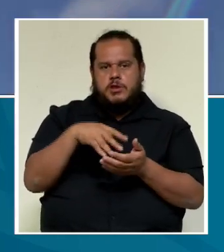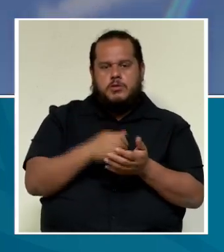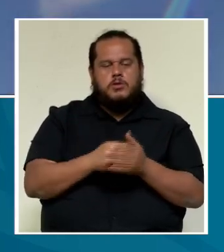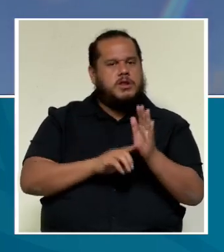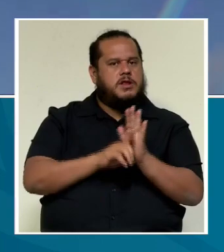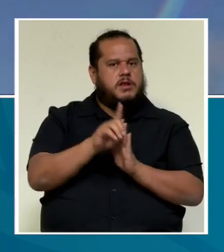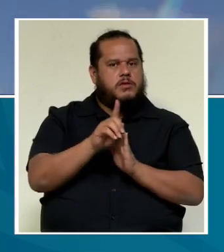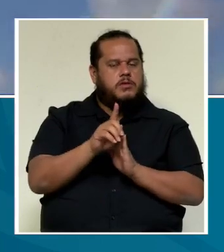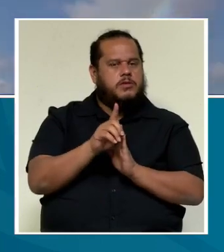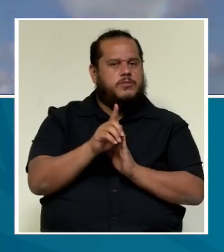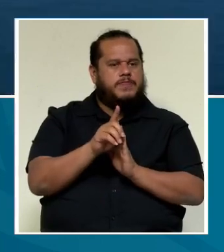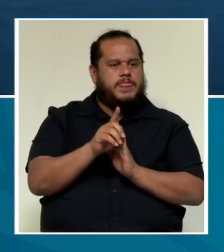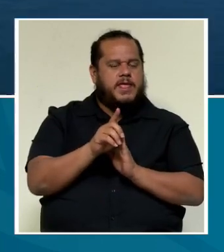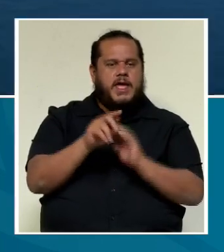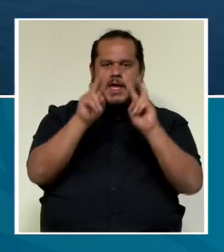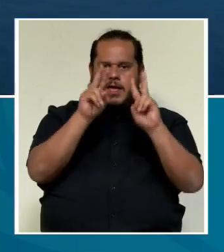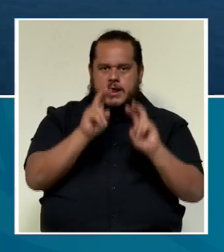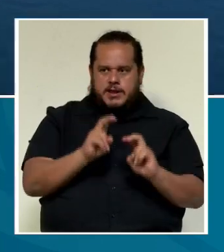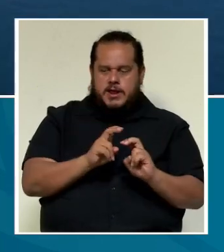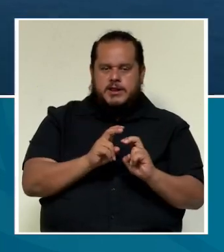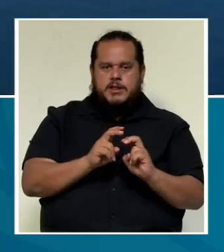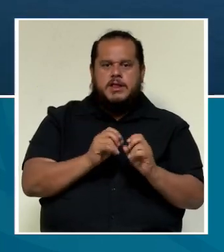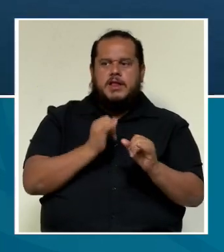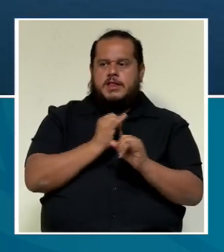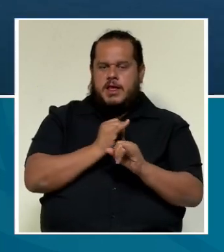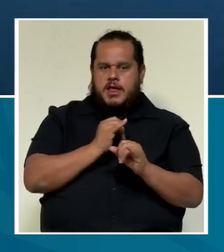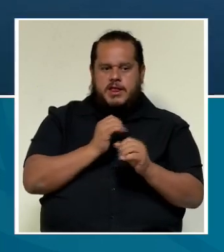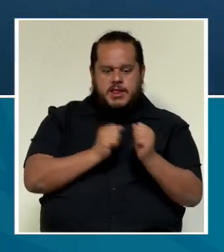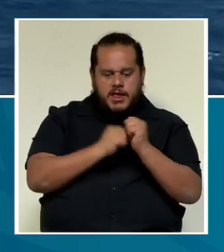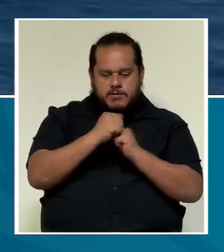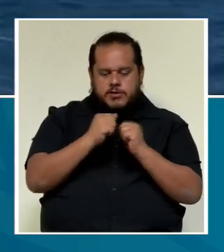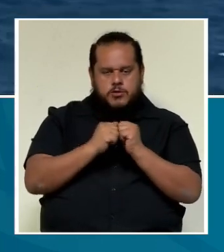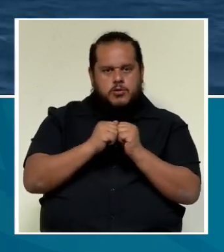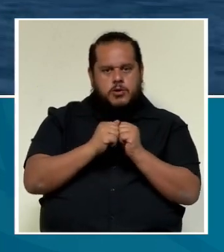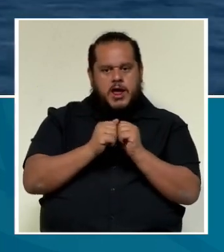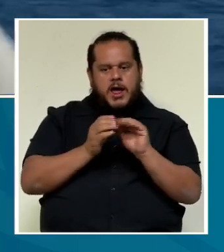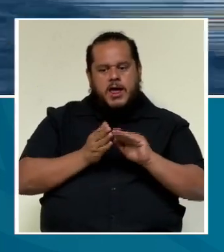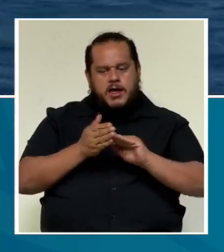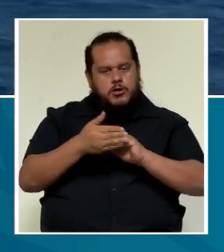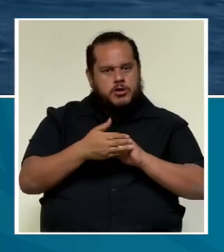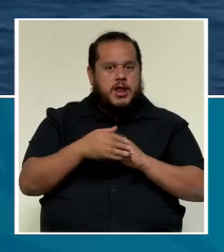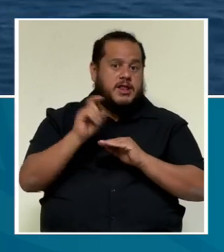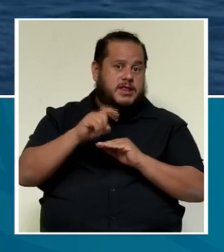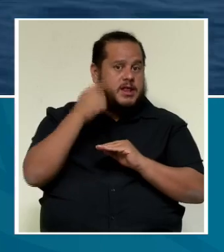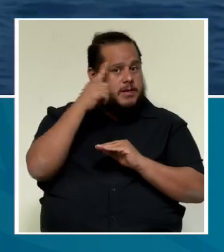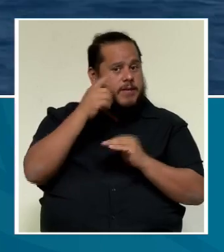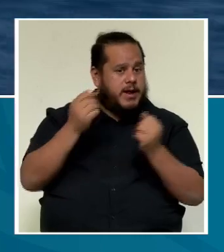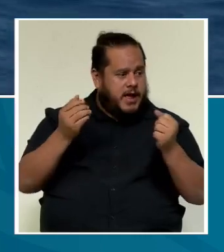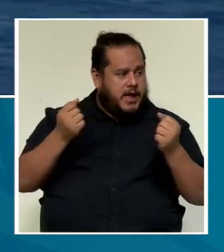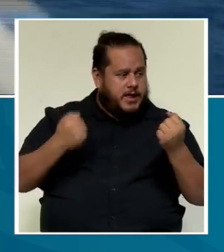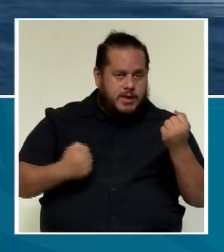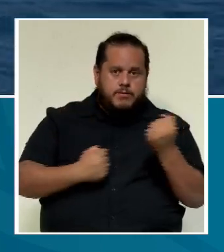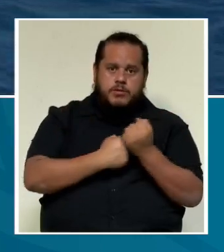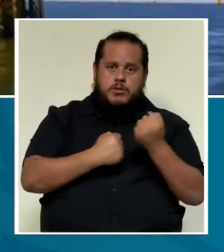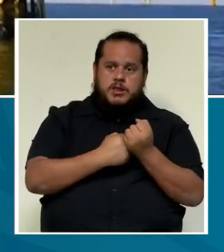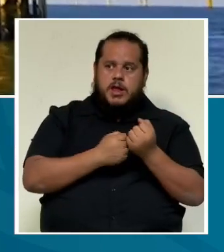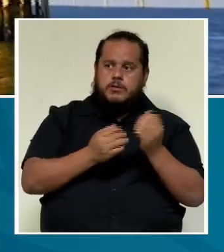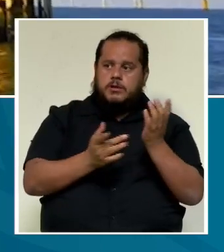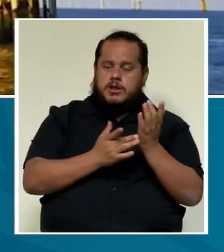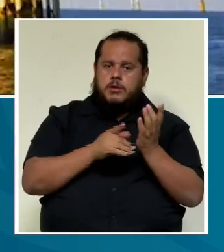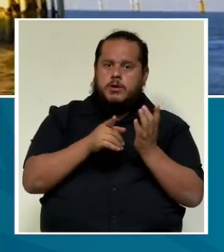de el análisis de infraestructura costera que eventualmente se podría necesitar para impulsar una tecnología de este tipo, que es una